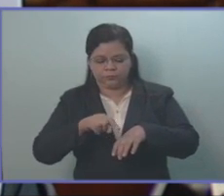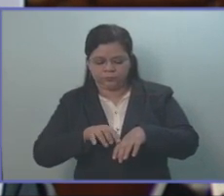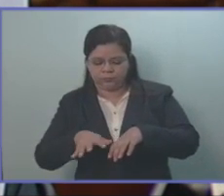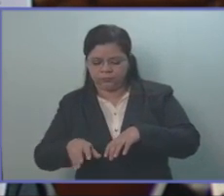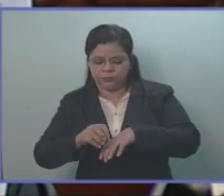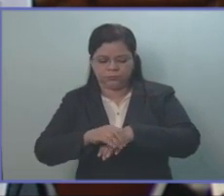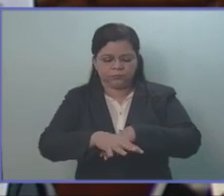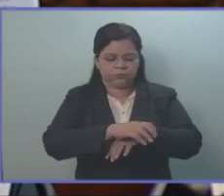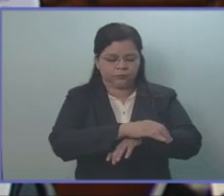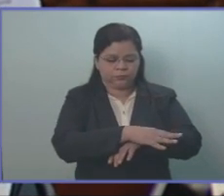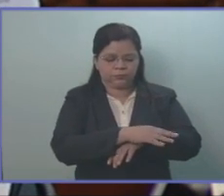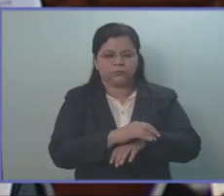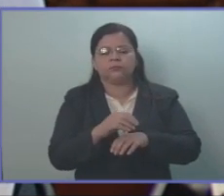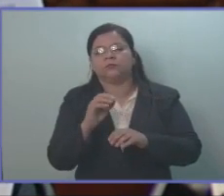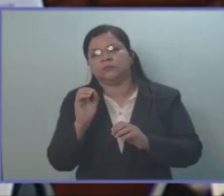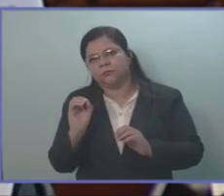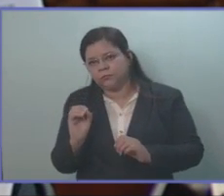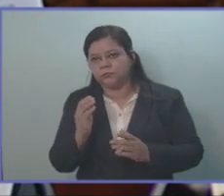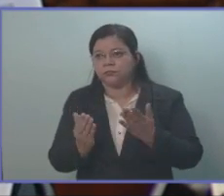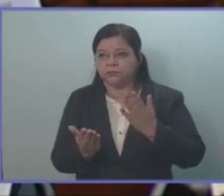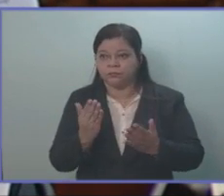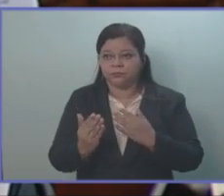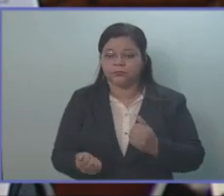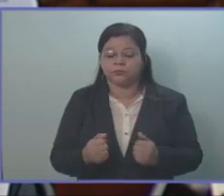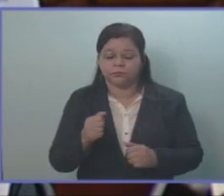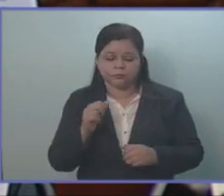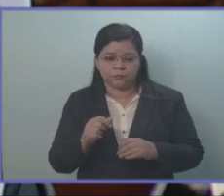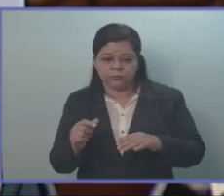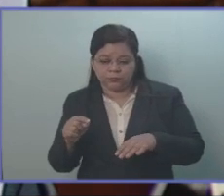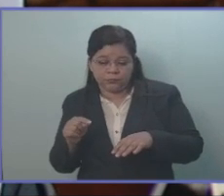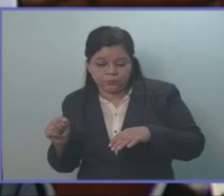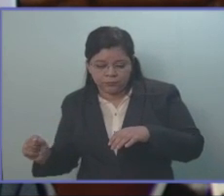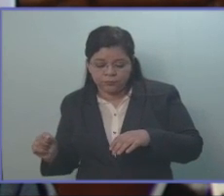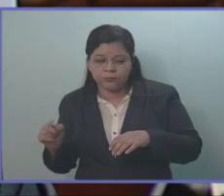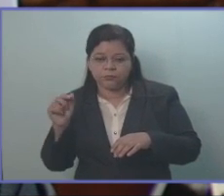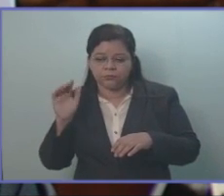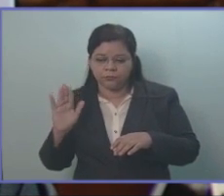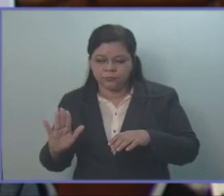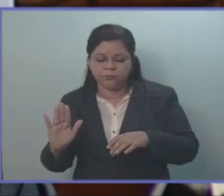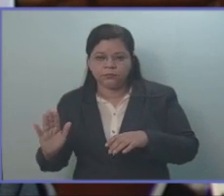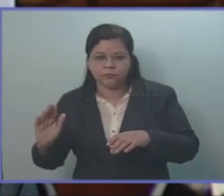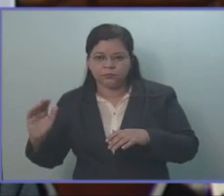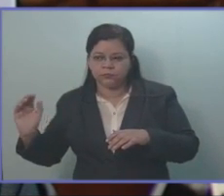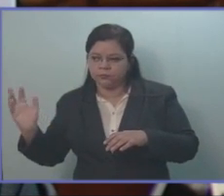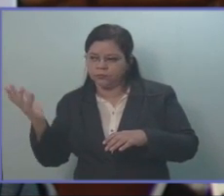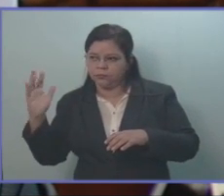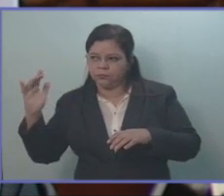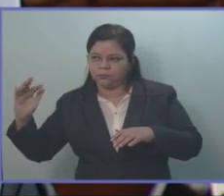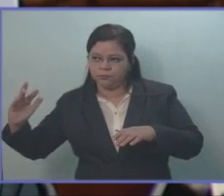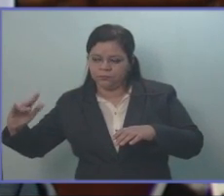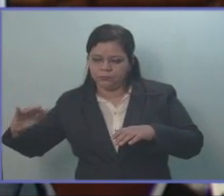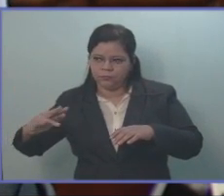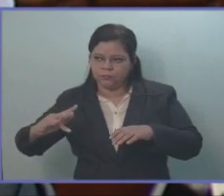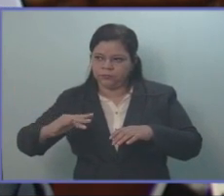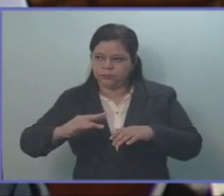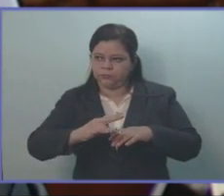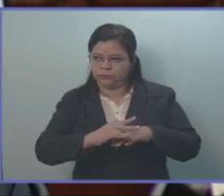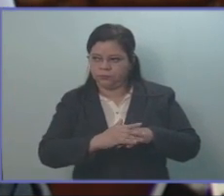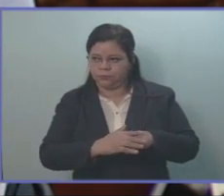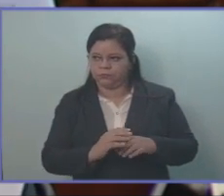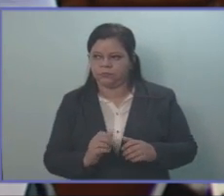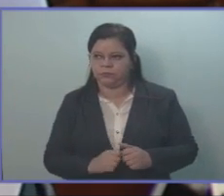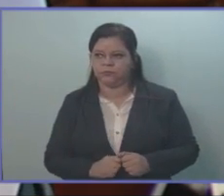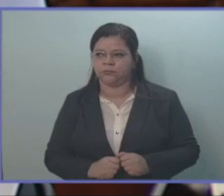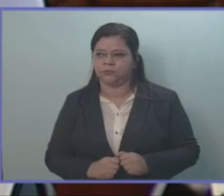que aún encontrándose fuera de ese radio, sus emisiones alcancen al interior de los centros